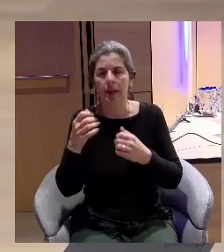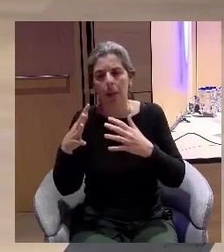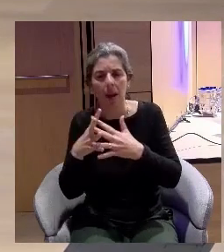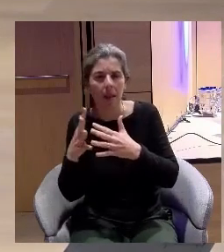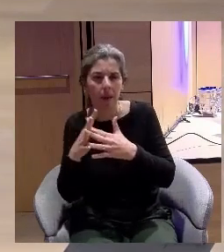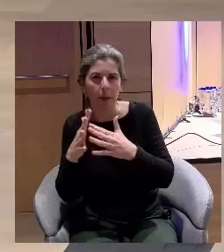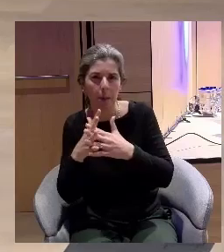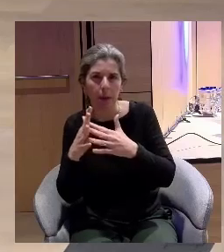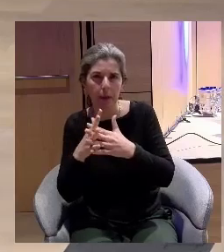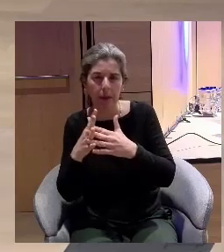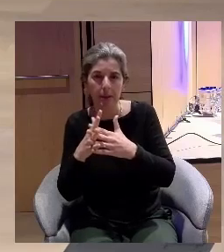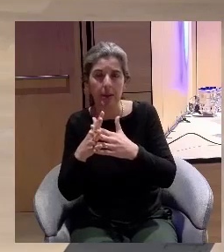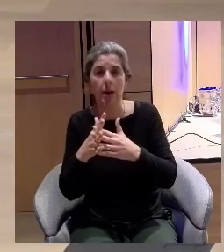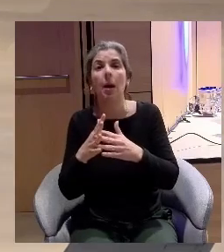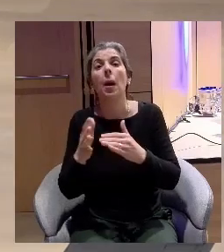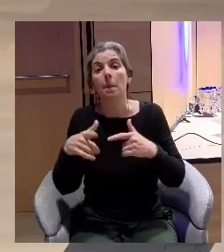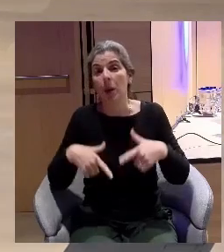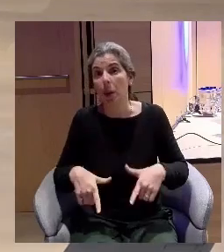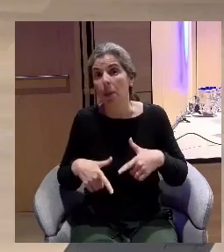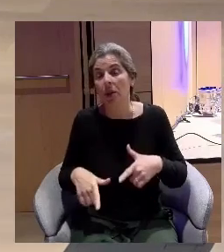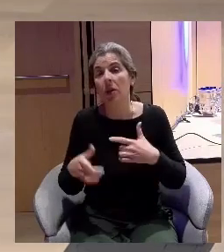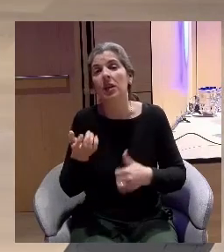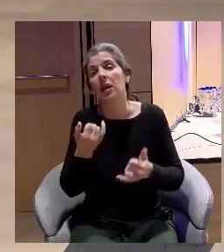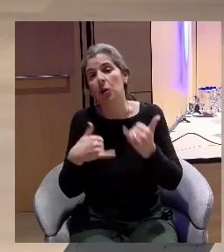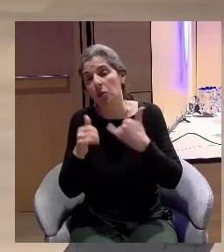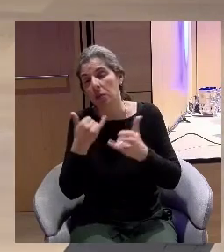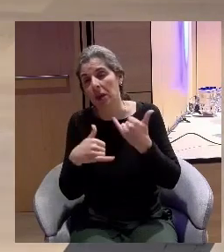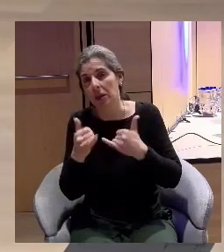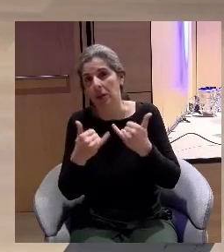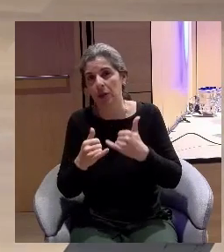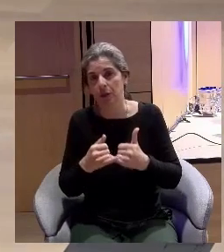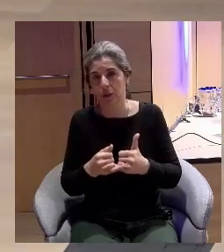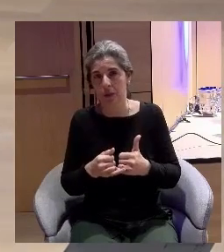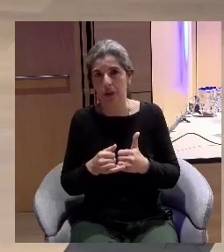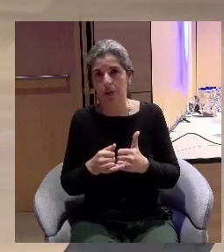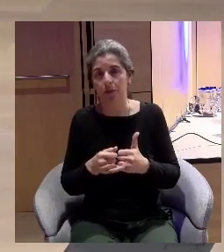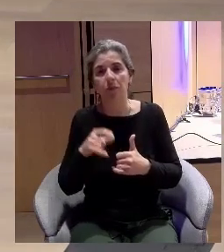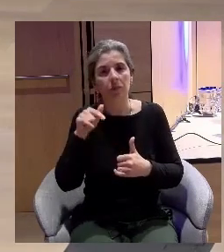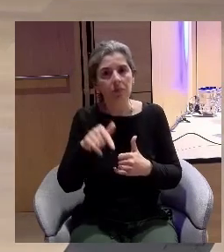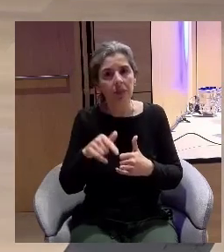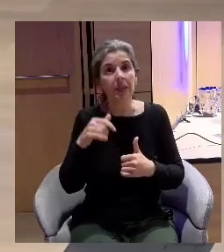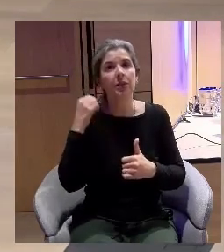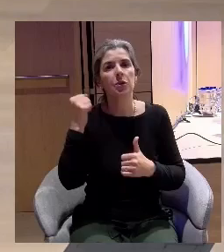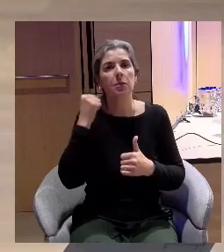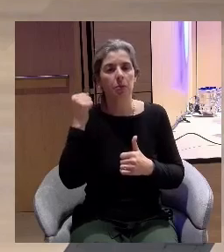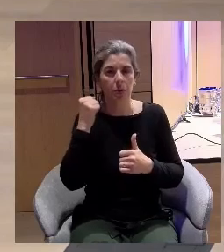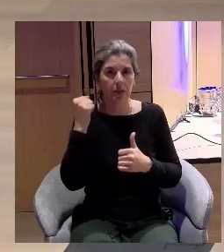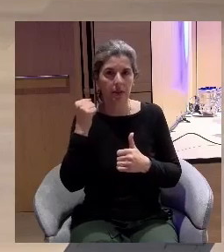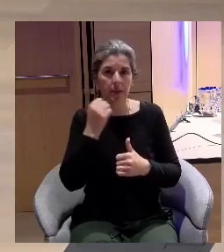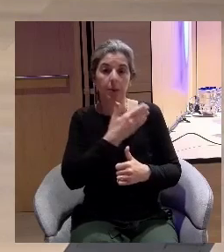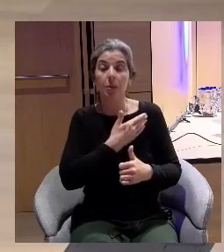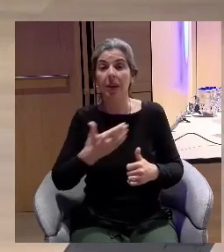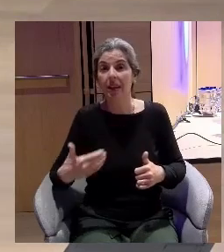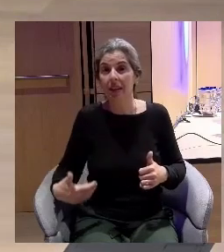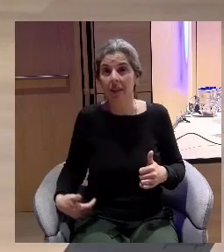más nos va a permitir tratar de aplicar un principio que para nosotros es relevante, que es que donde hay un peso público,